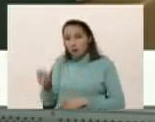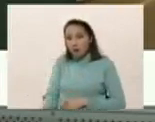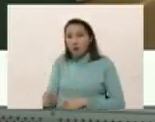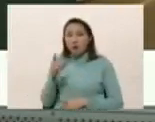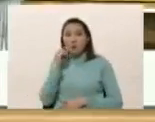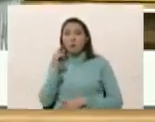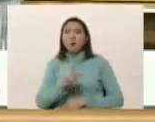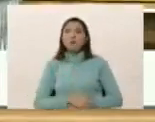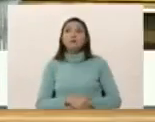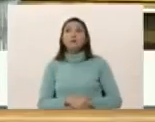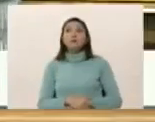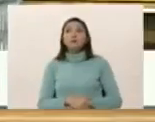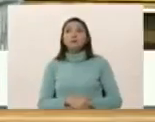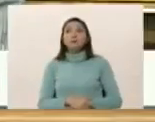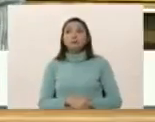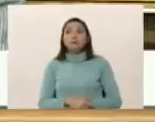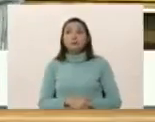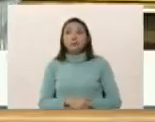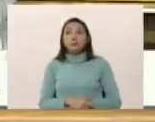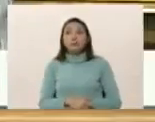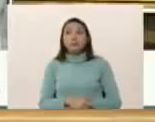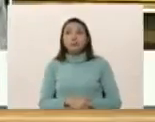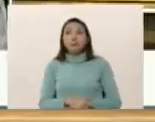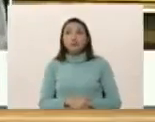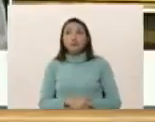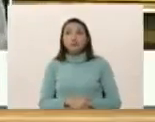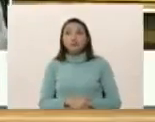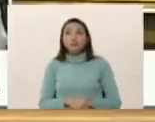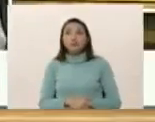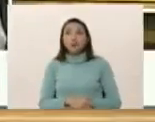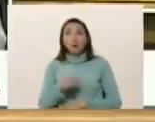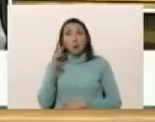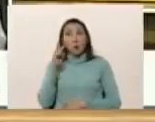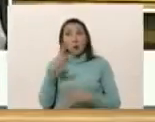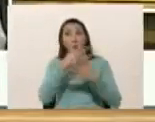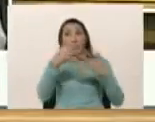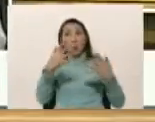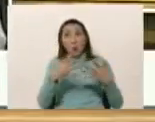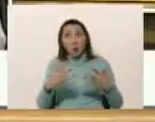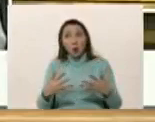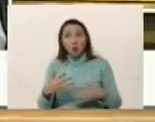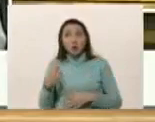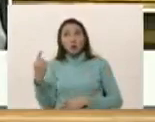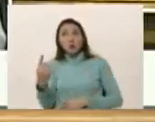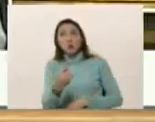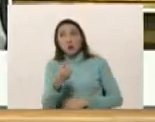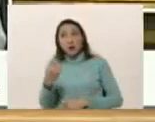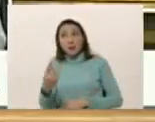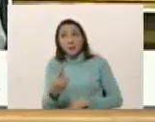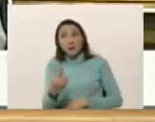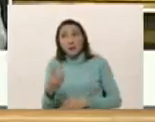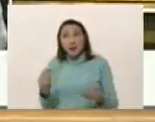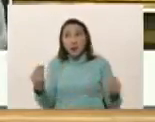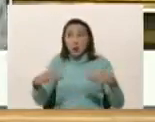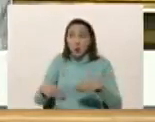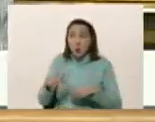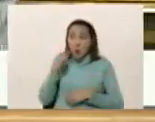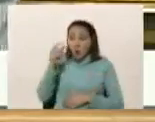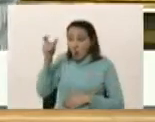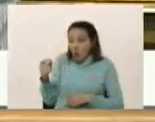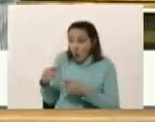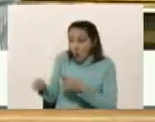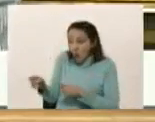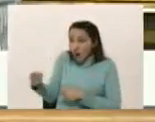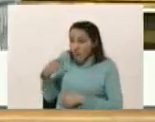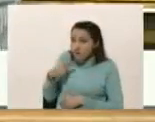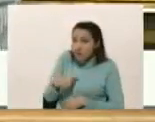presidente yo creo que por efectos de reacción voy a estar de acuerdo por una vez y por esta vez con el diputado german yo creo